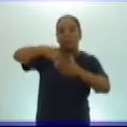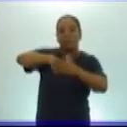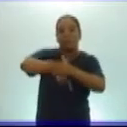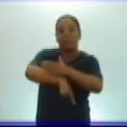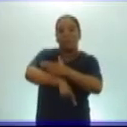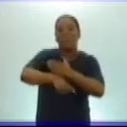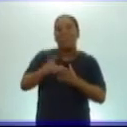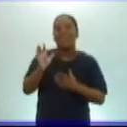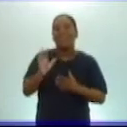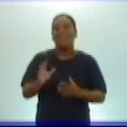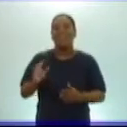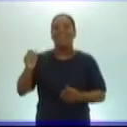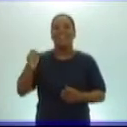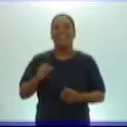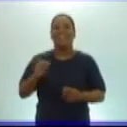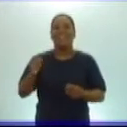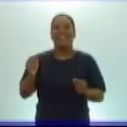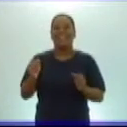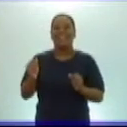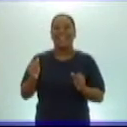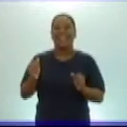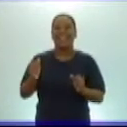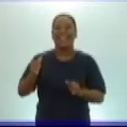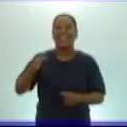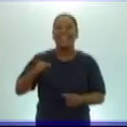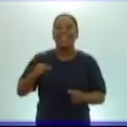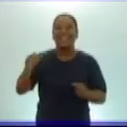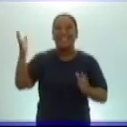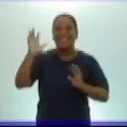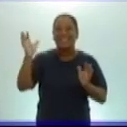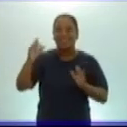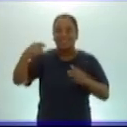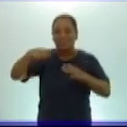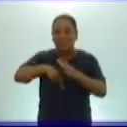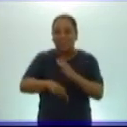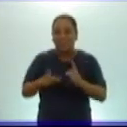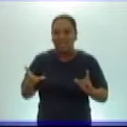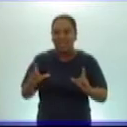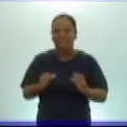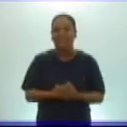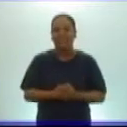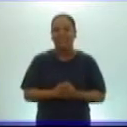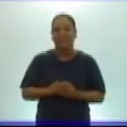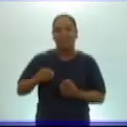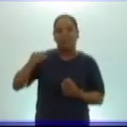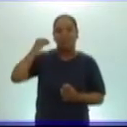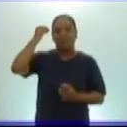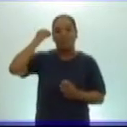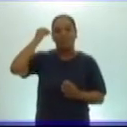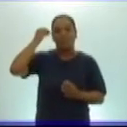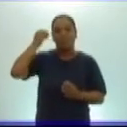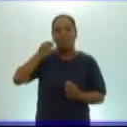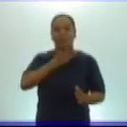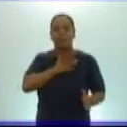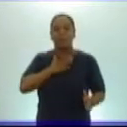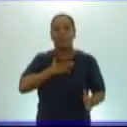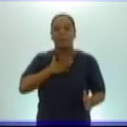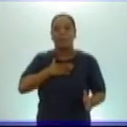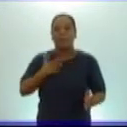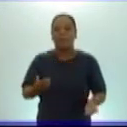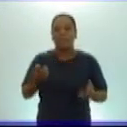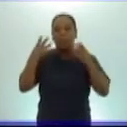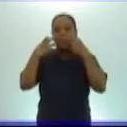ver por qué. Porque cuando analicemos otra propiedad, es importante tener en cuenta esto que les estoy